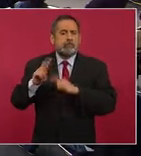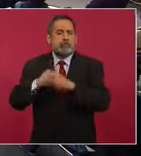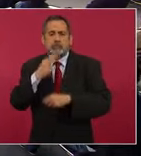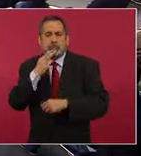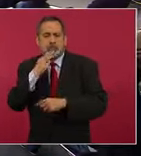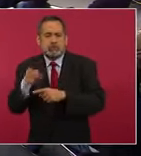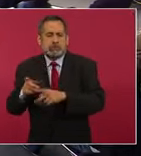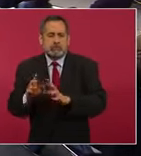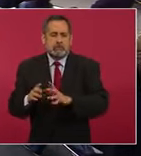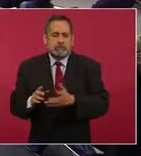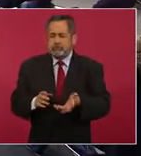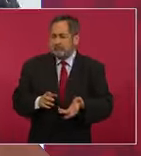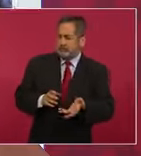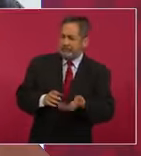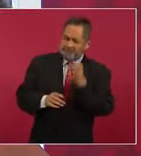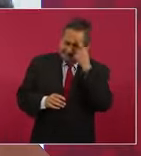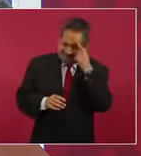esos